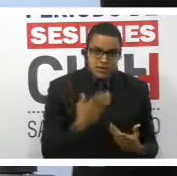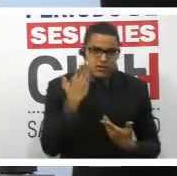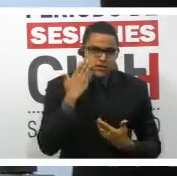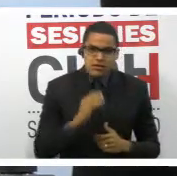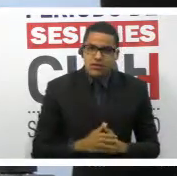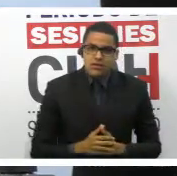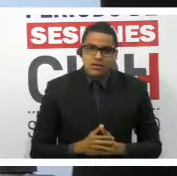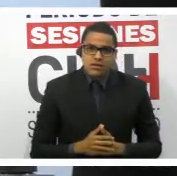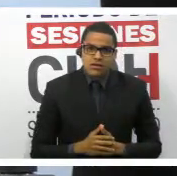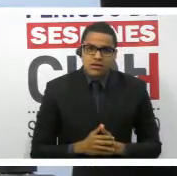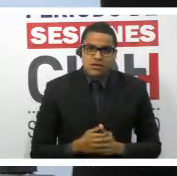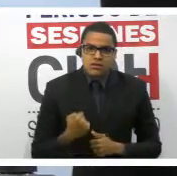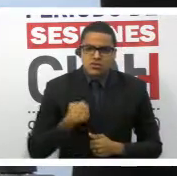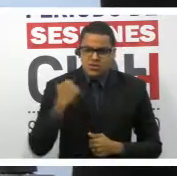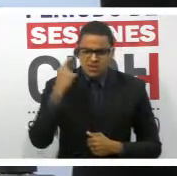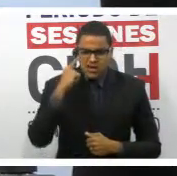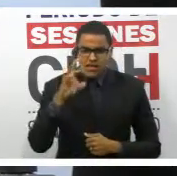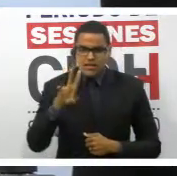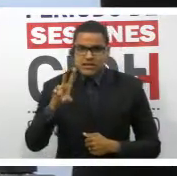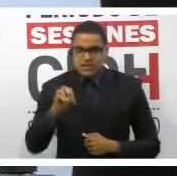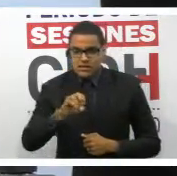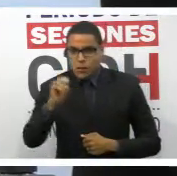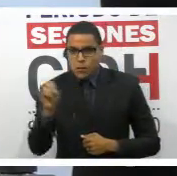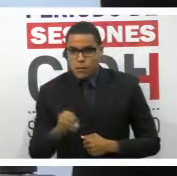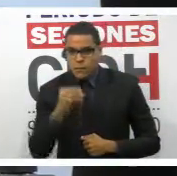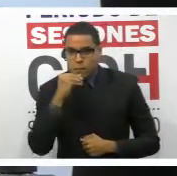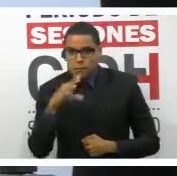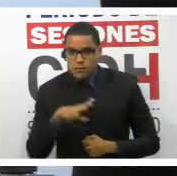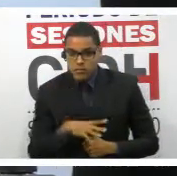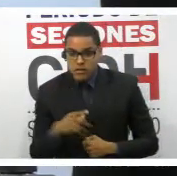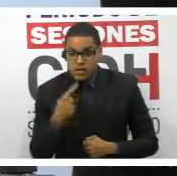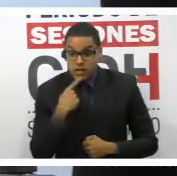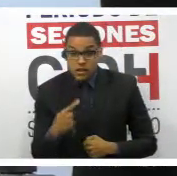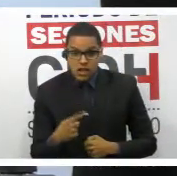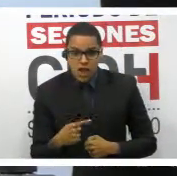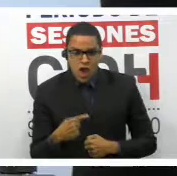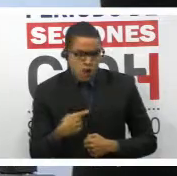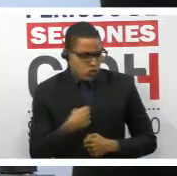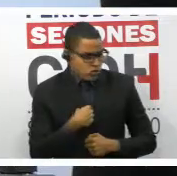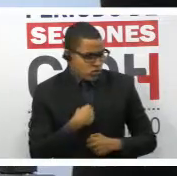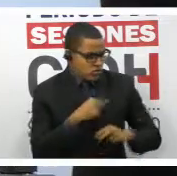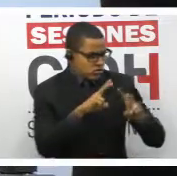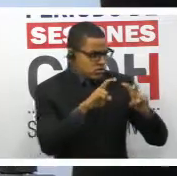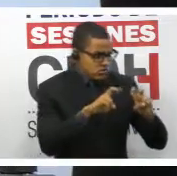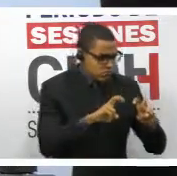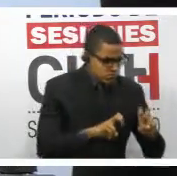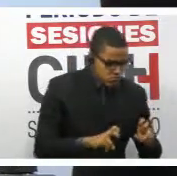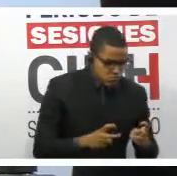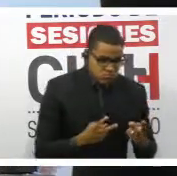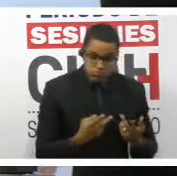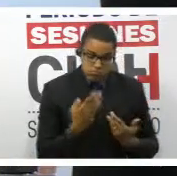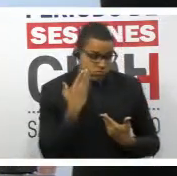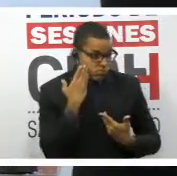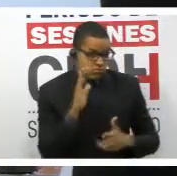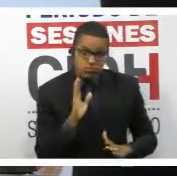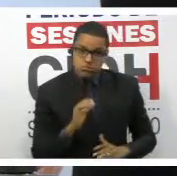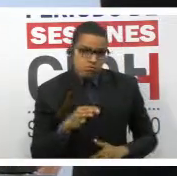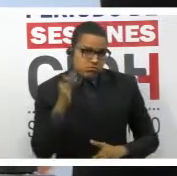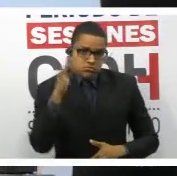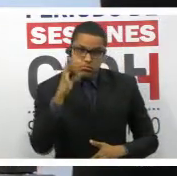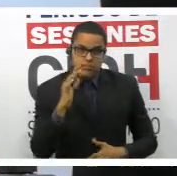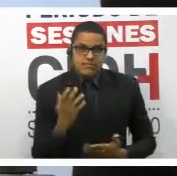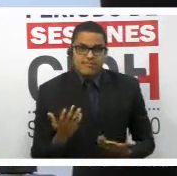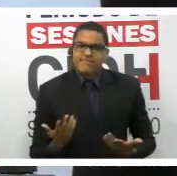habían tenido acceso a información sexual las mujeres que no fueron estériles bueno el 40 por ciento fue